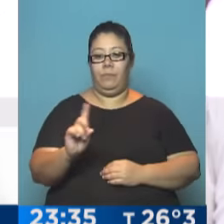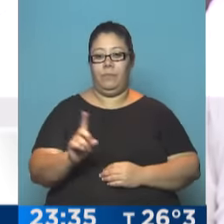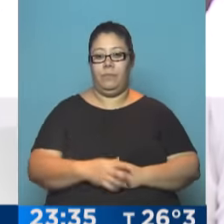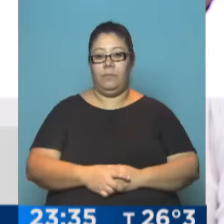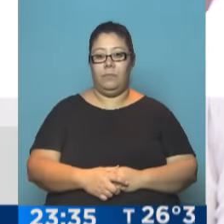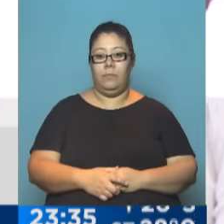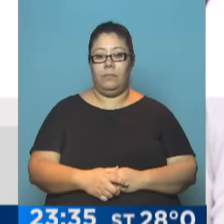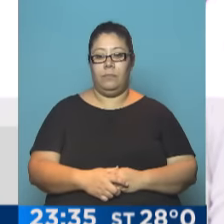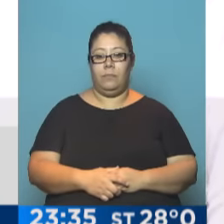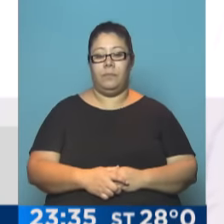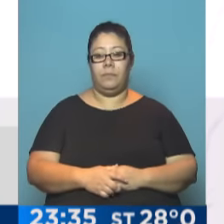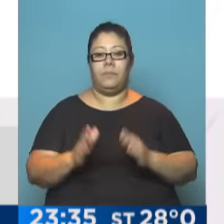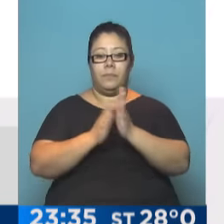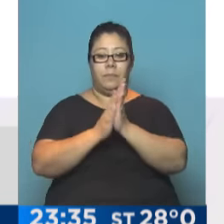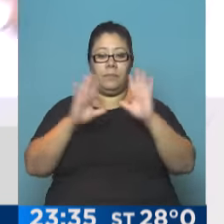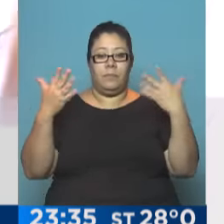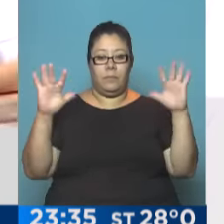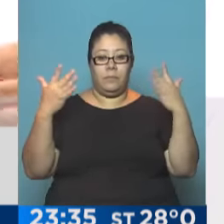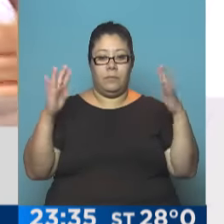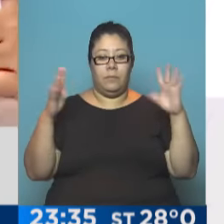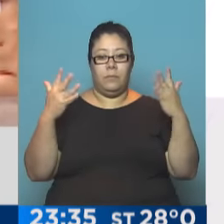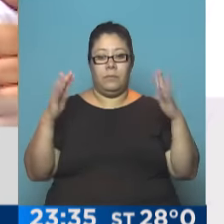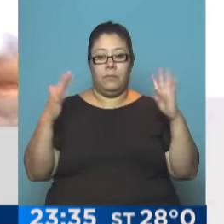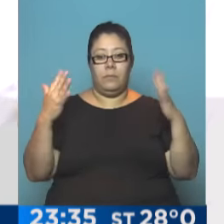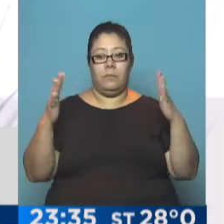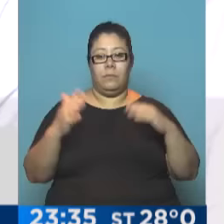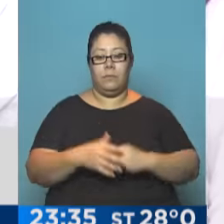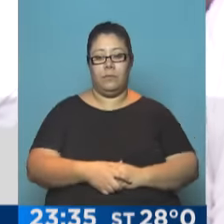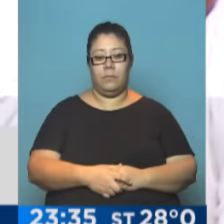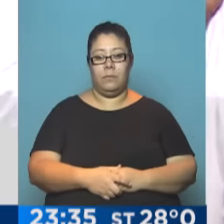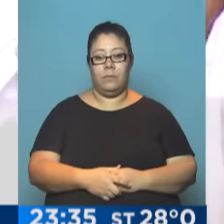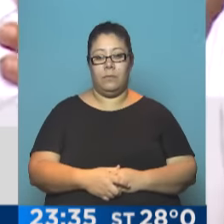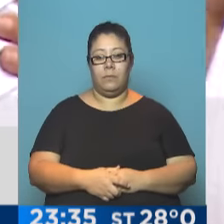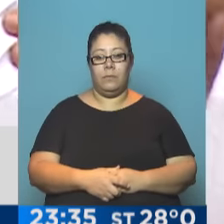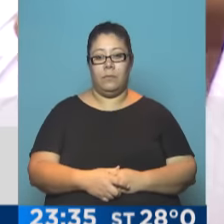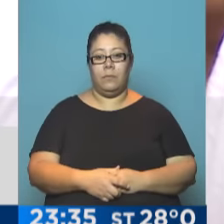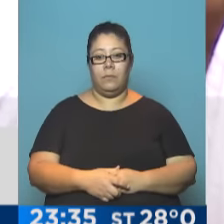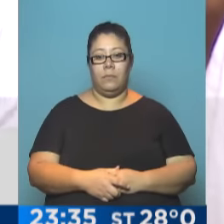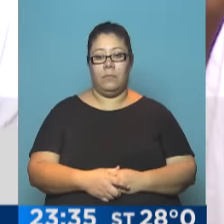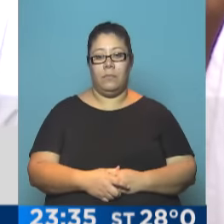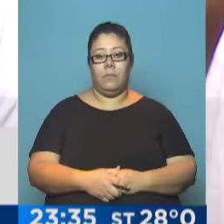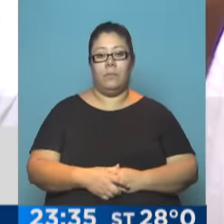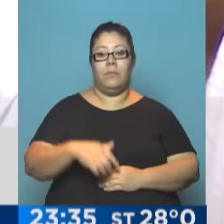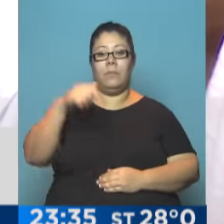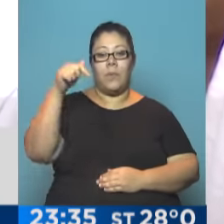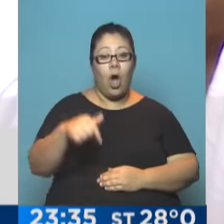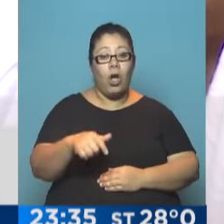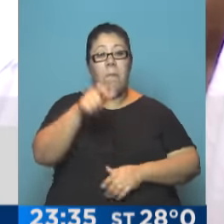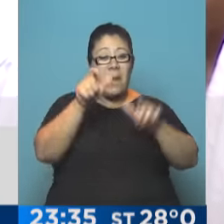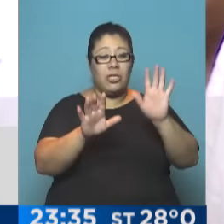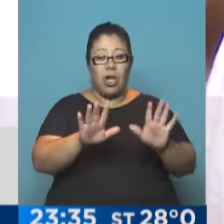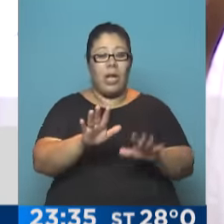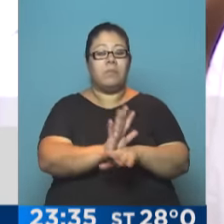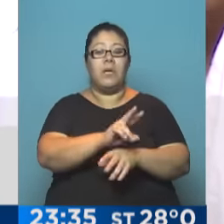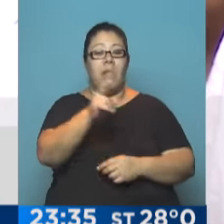Esa cosa ya Hoy no son nada. Hoy no